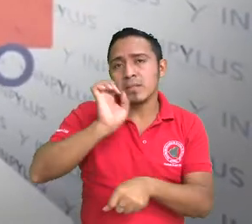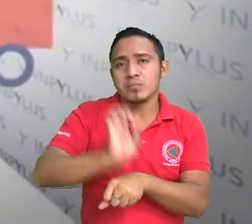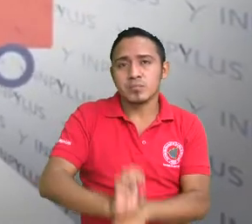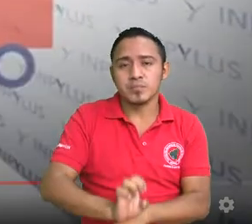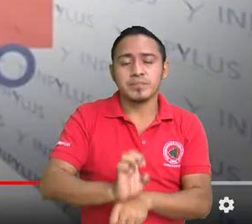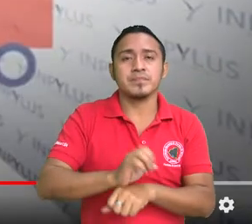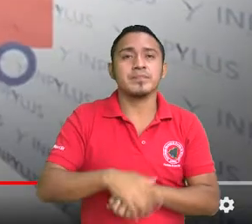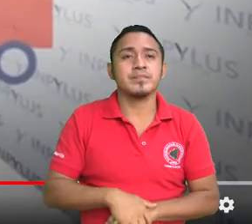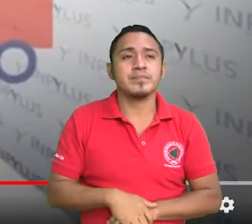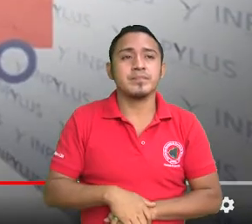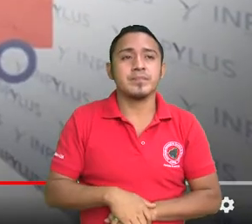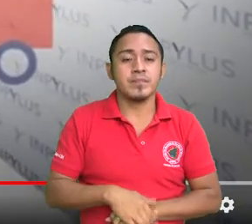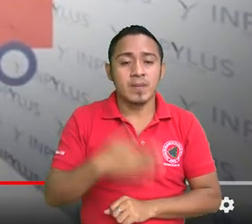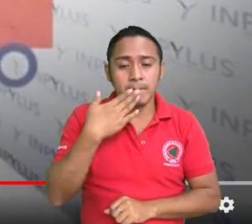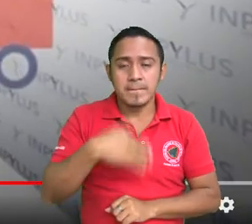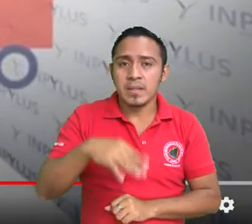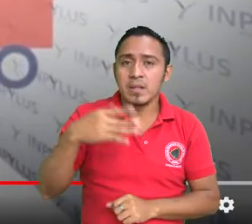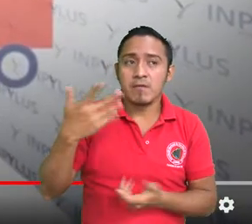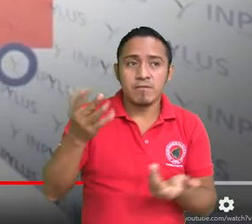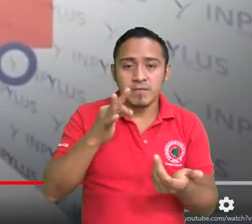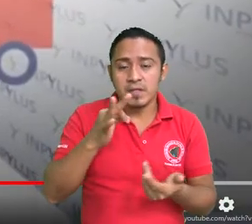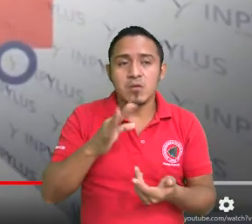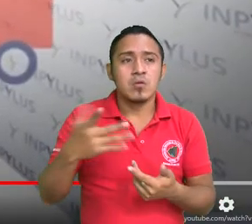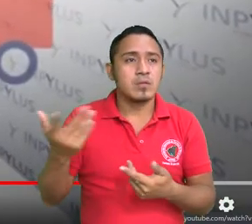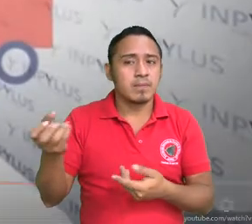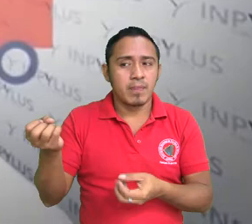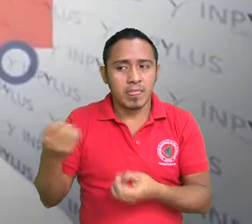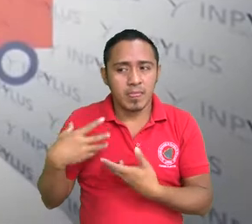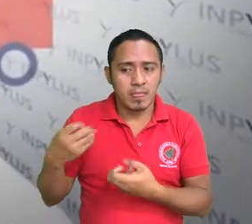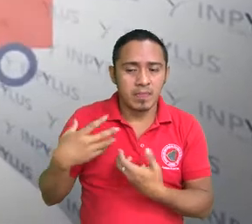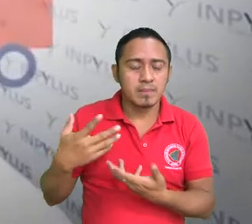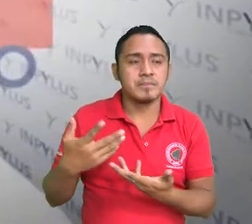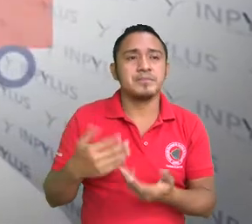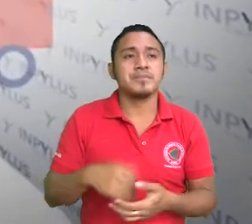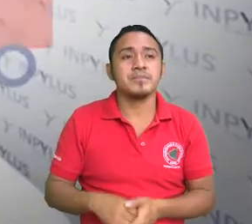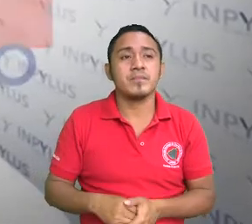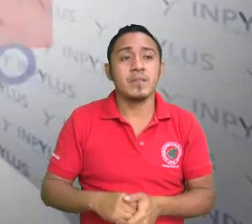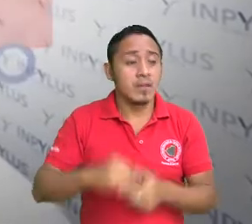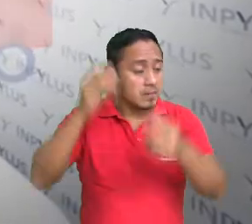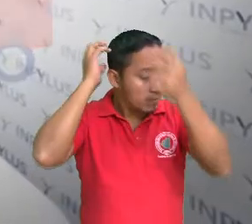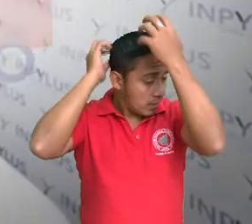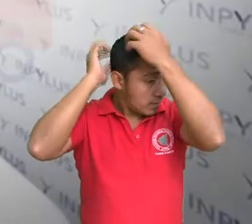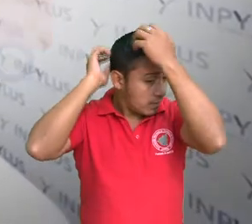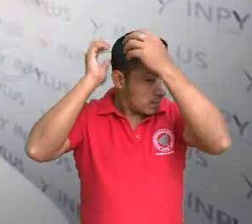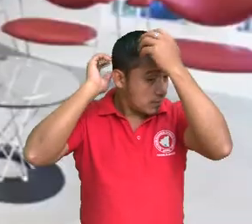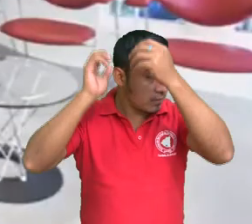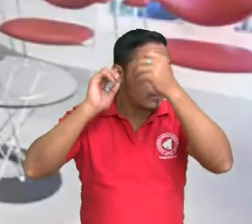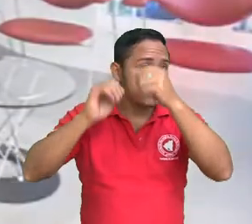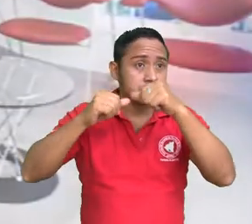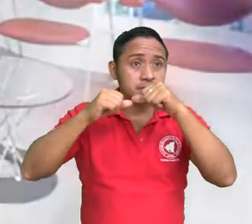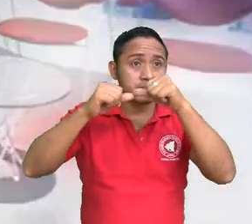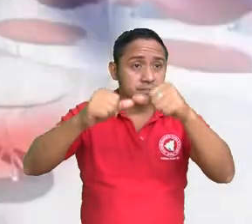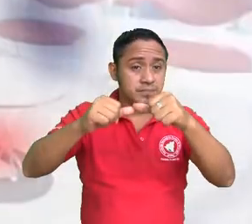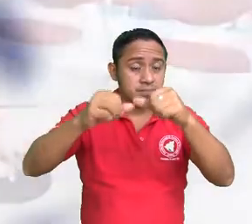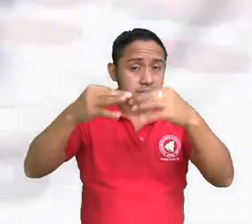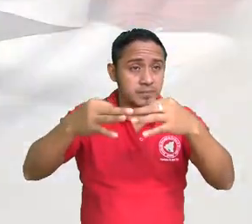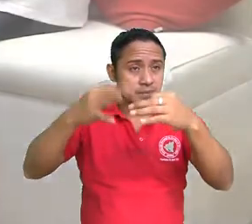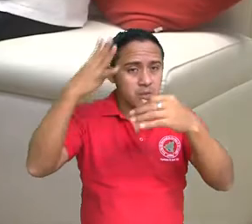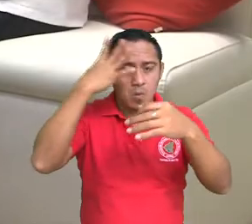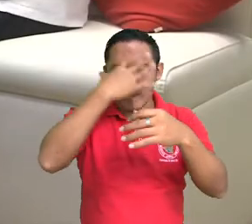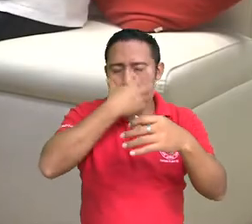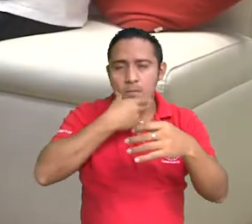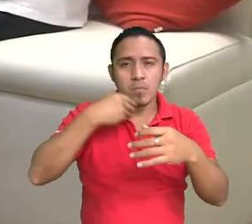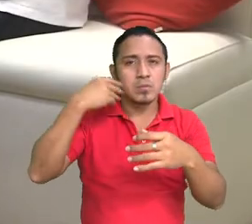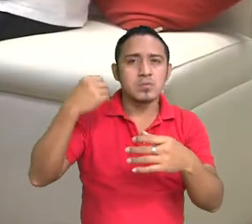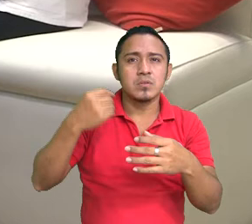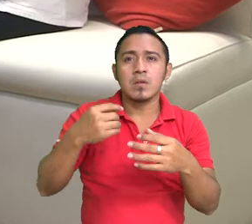Mala costumbre. O mal hábito o mal consejo de que el cabello, para que se mantenga bonito